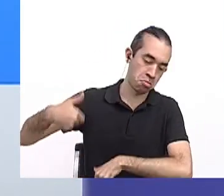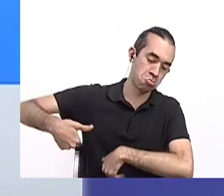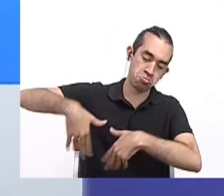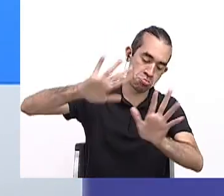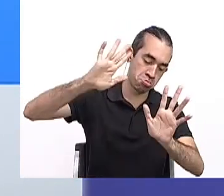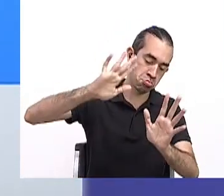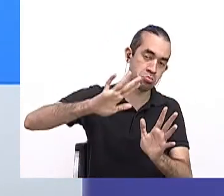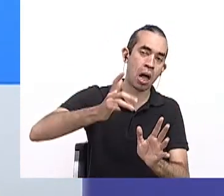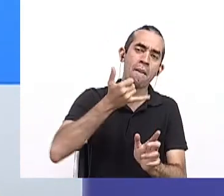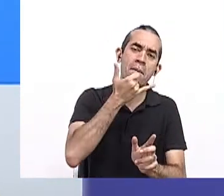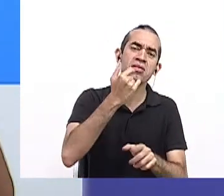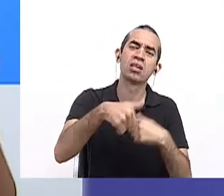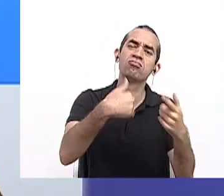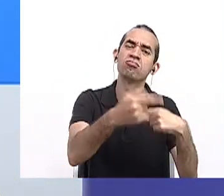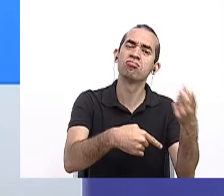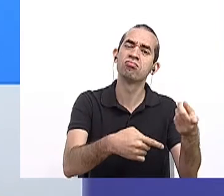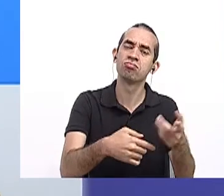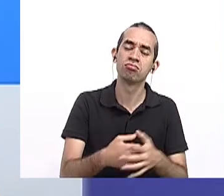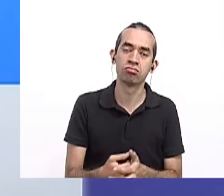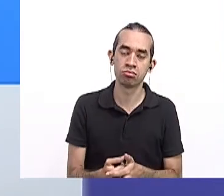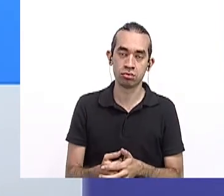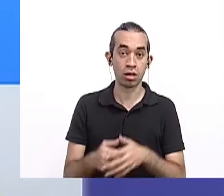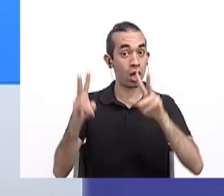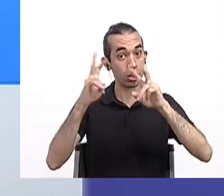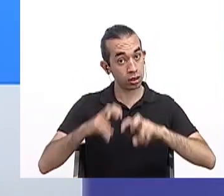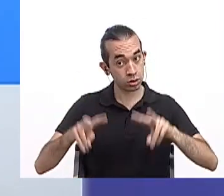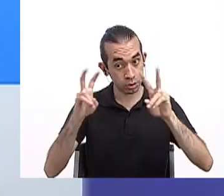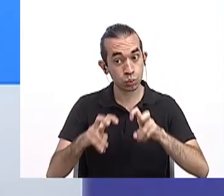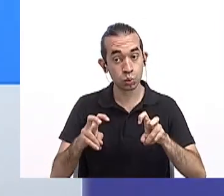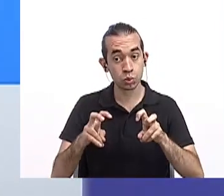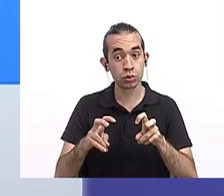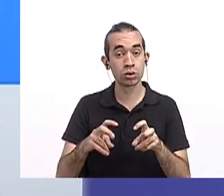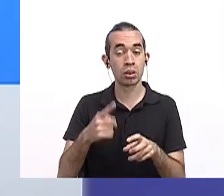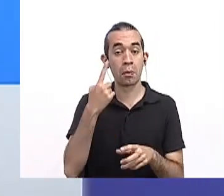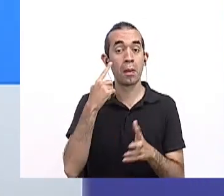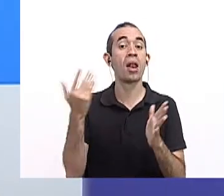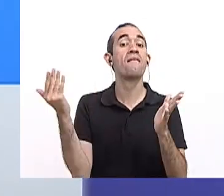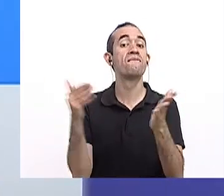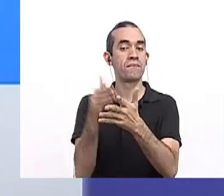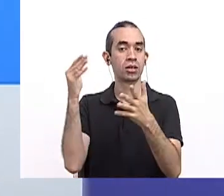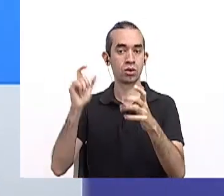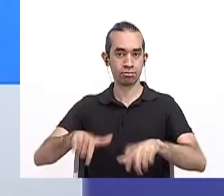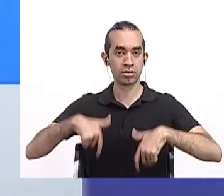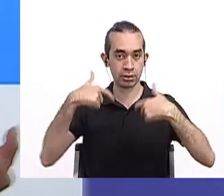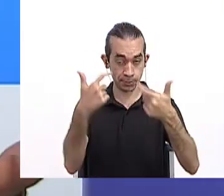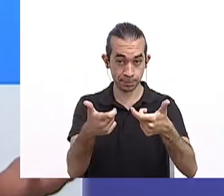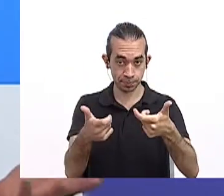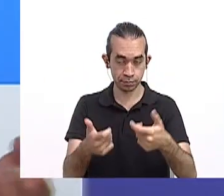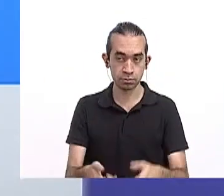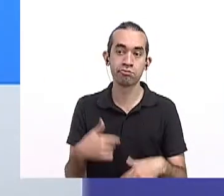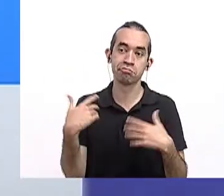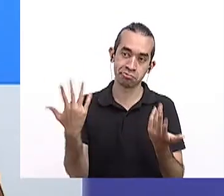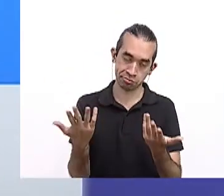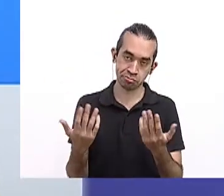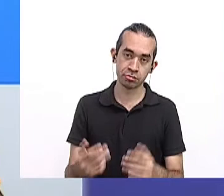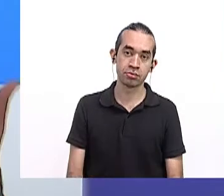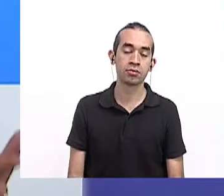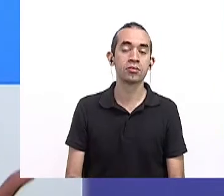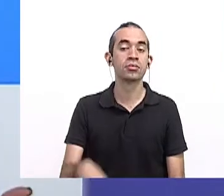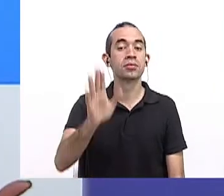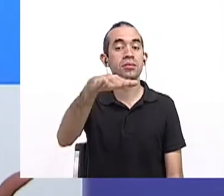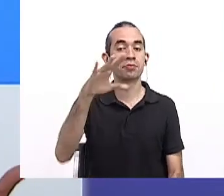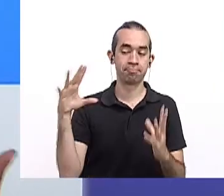analicemos un poquito hasta dónde puede llegar el efecto de estos desechos y bueno vamos a ir